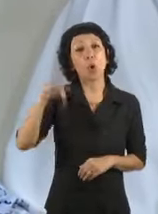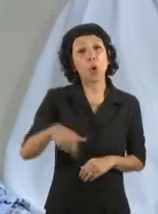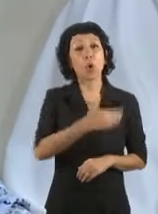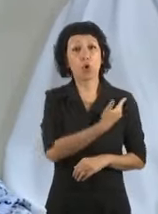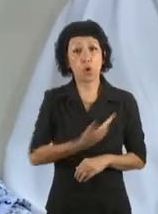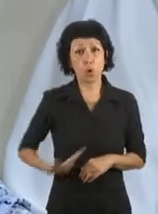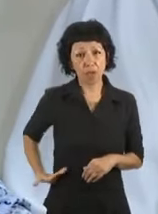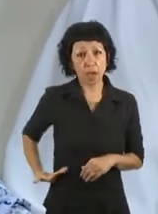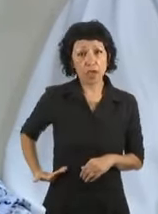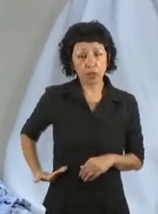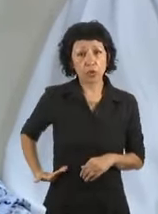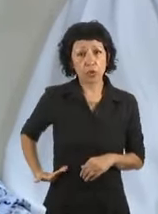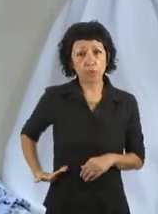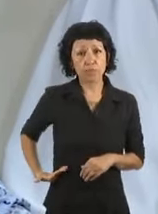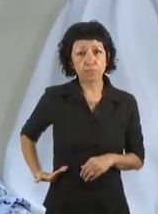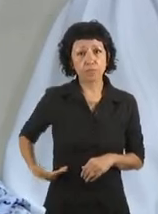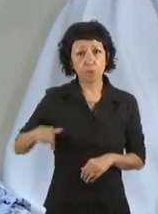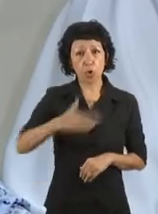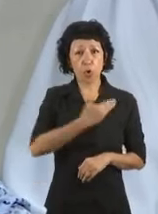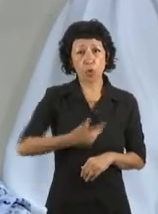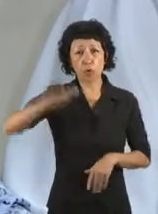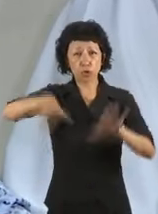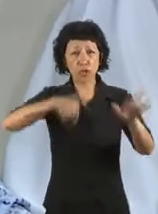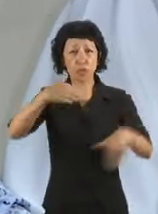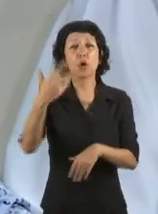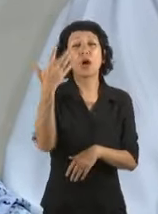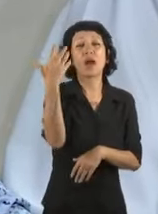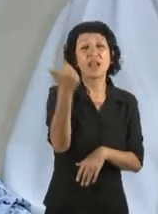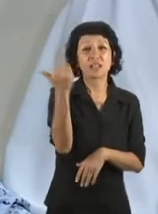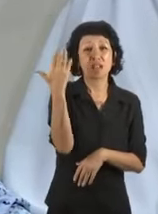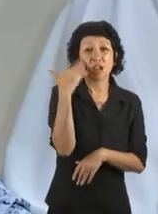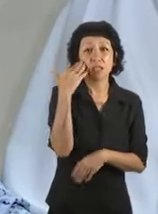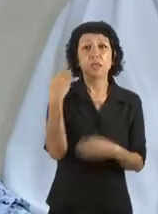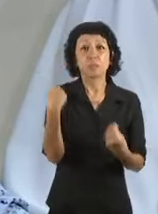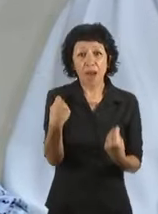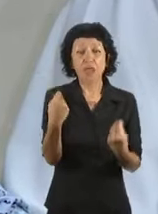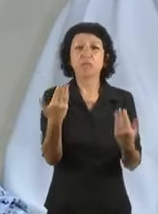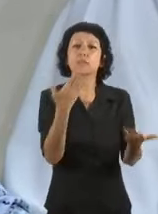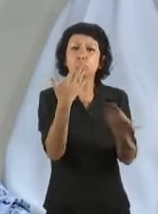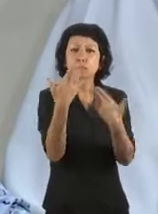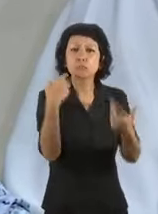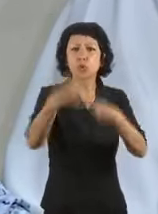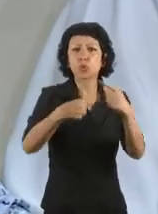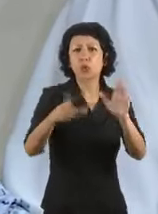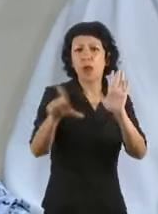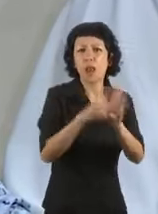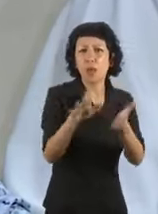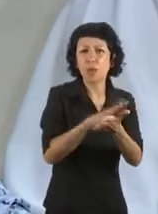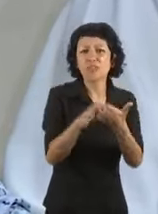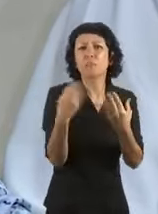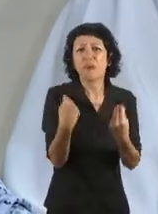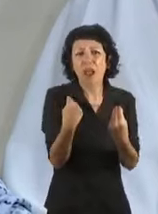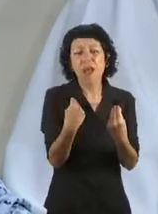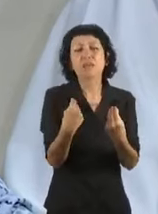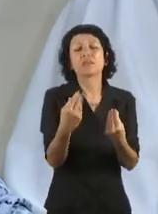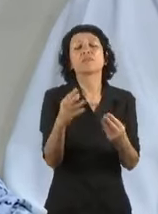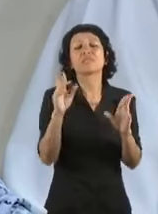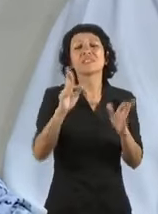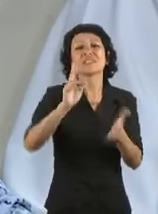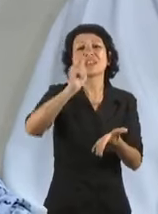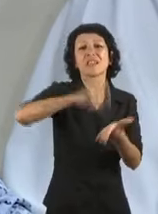oficialismo convocó para las 18 a continuar la discusión de la ley de bases y Buscar firmar el dictamen a las 18